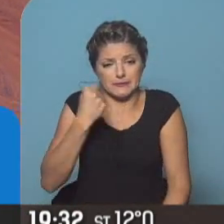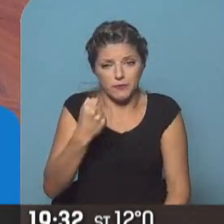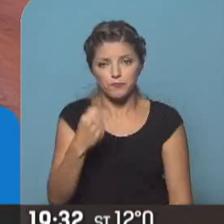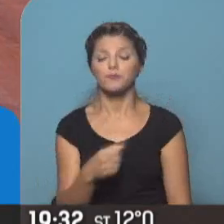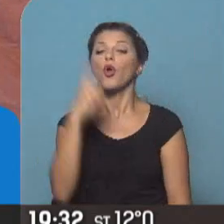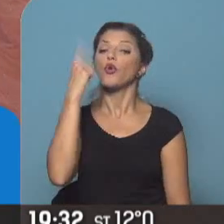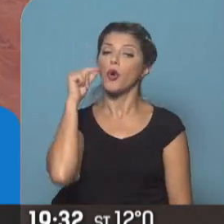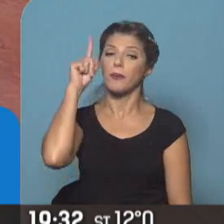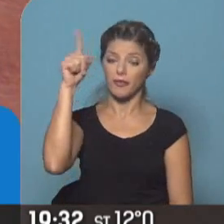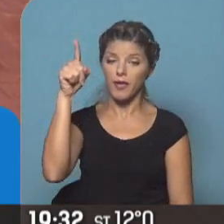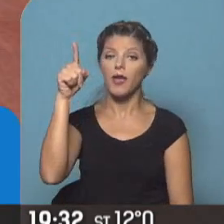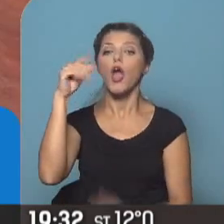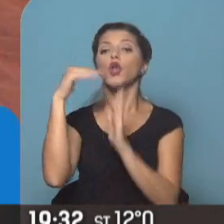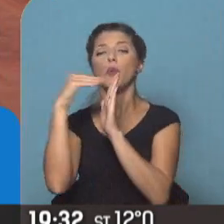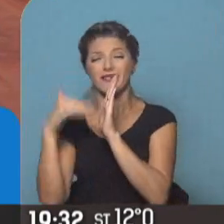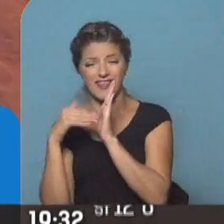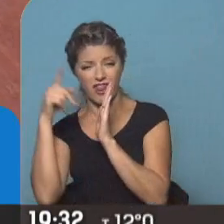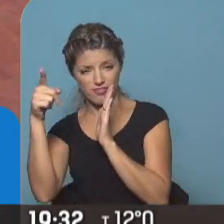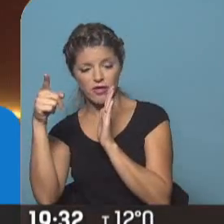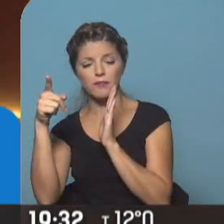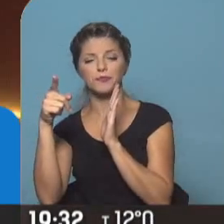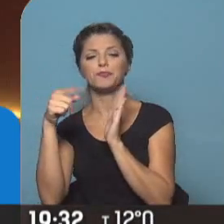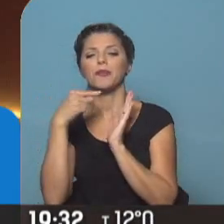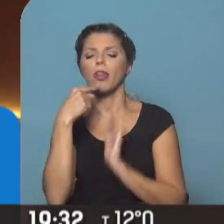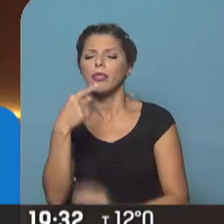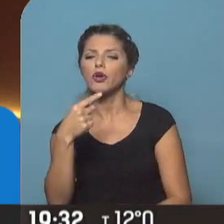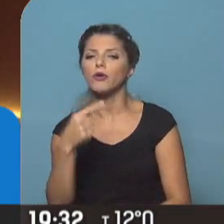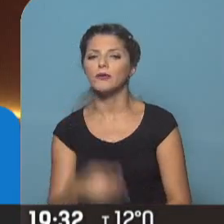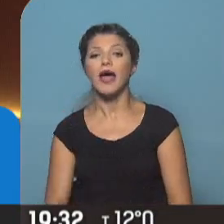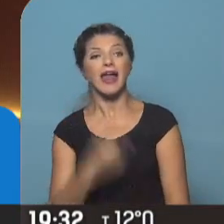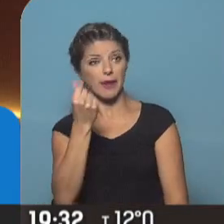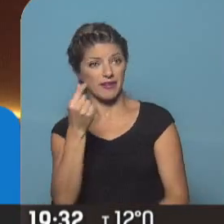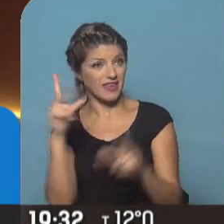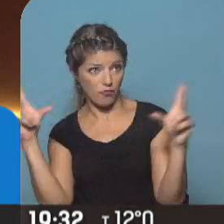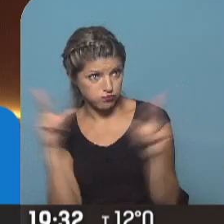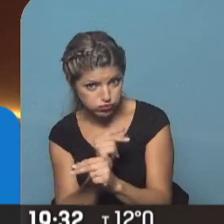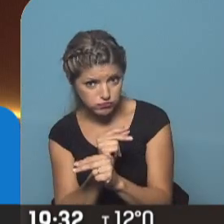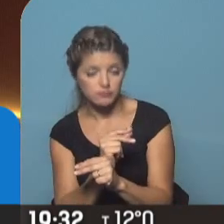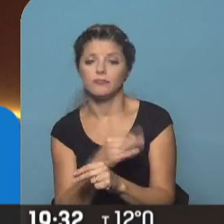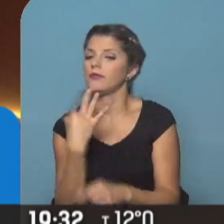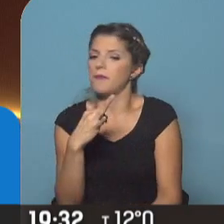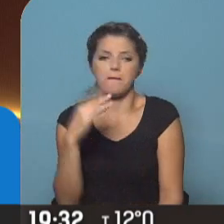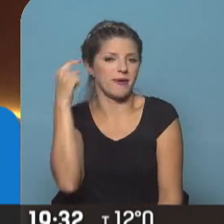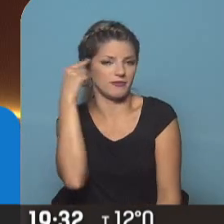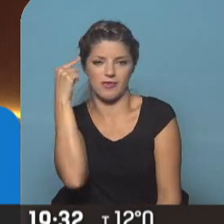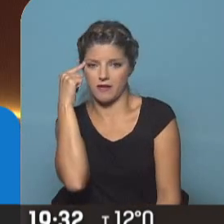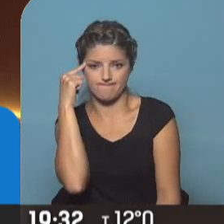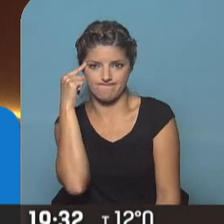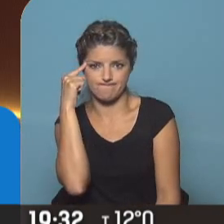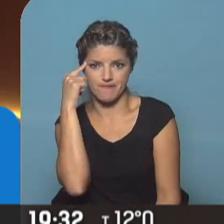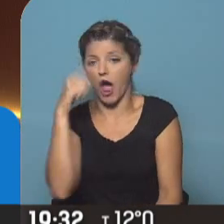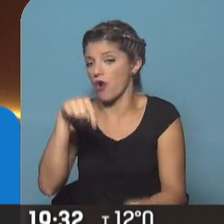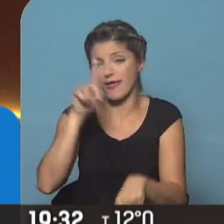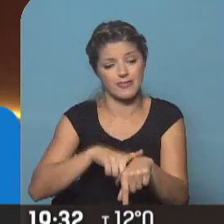Rutherford, dijo en un momento parecido: se acabó la plata, es hora de pensar. Yo no sé si es hora